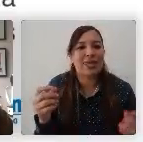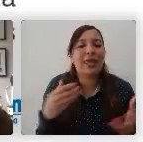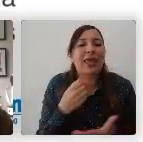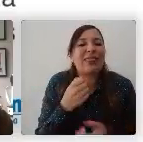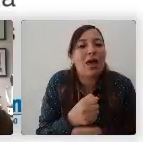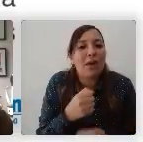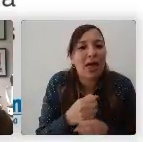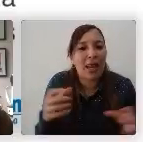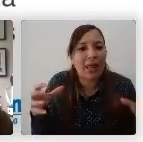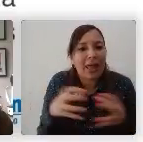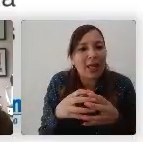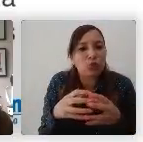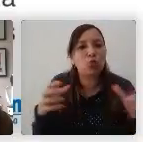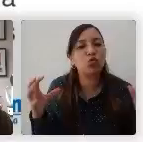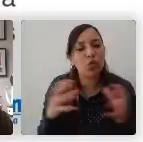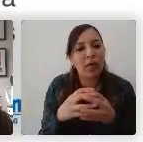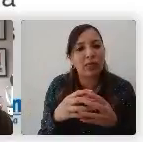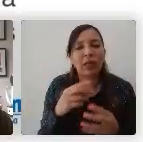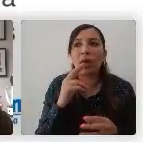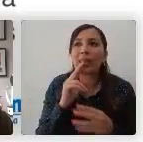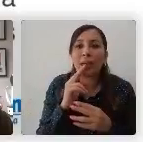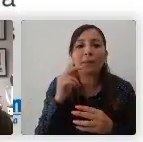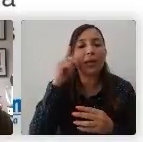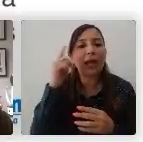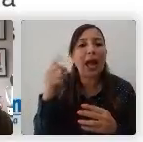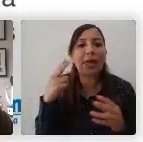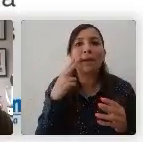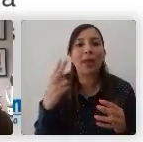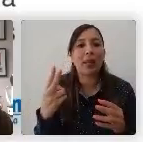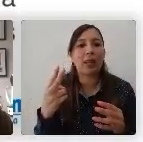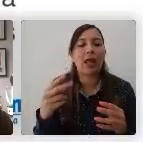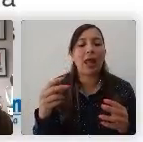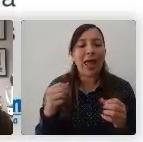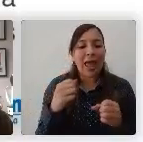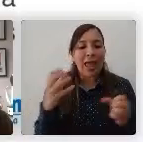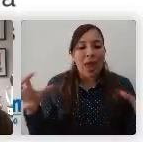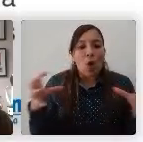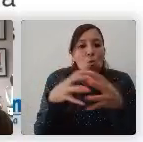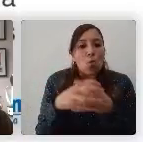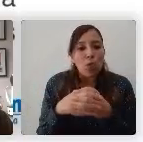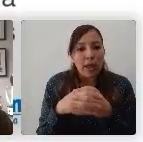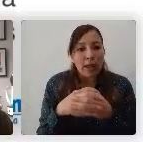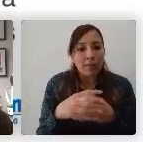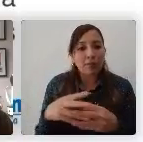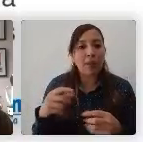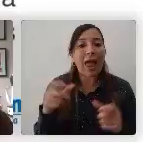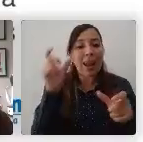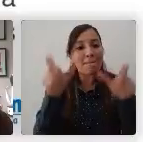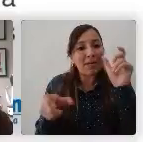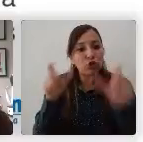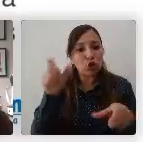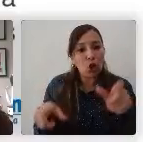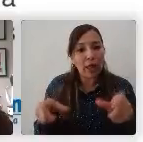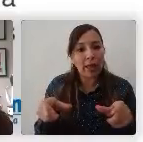por otro lado afianza los lazos entre el poblado y su patrimonio haces sentir ese